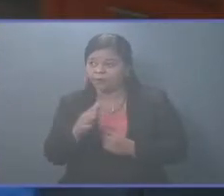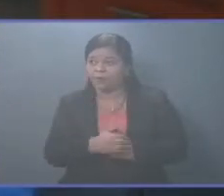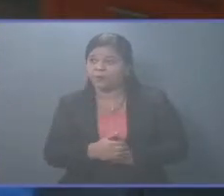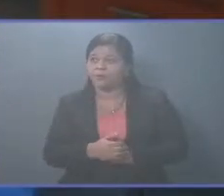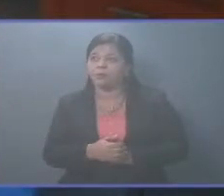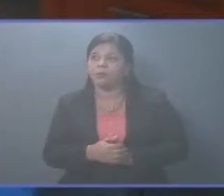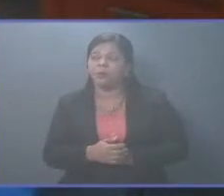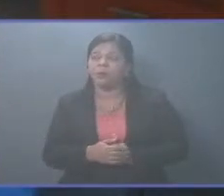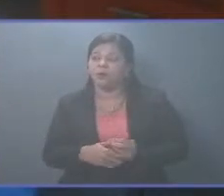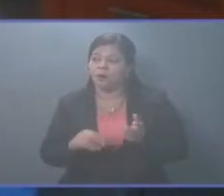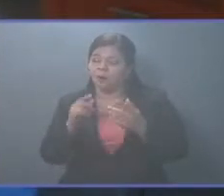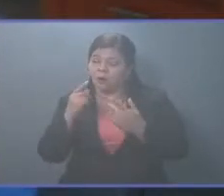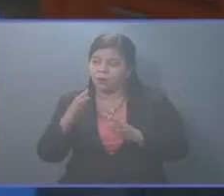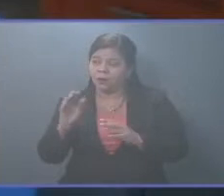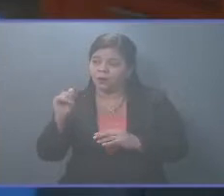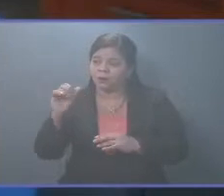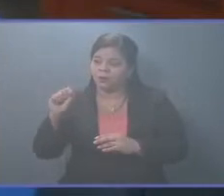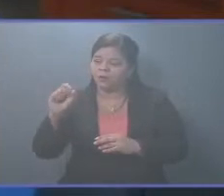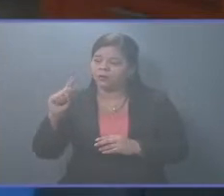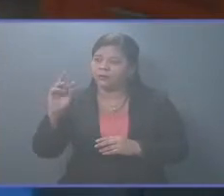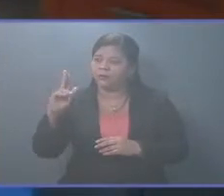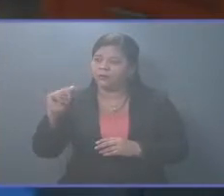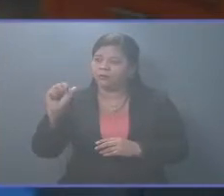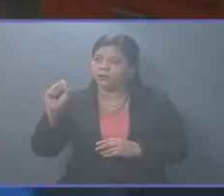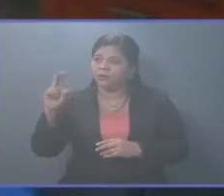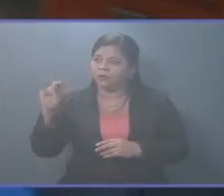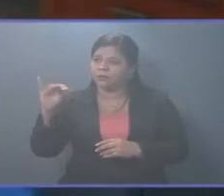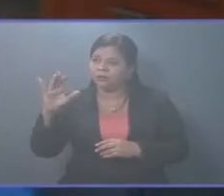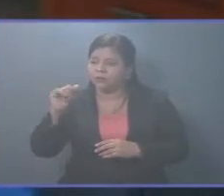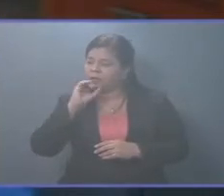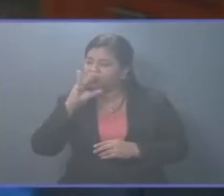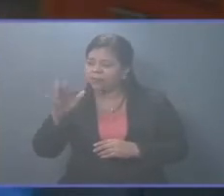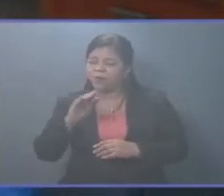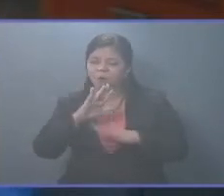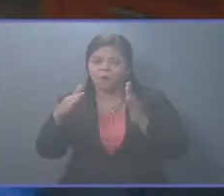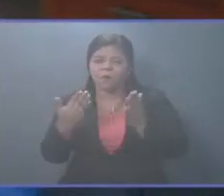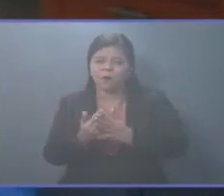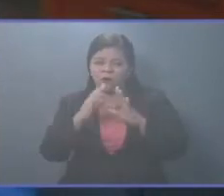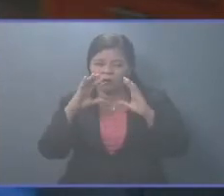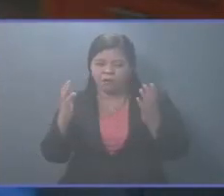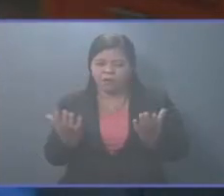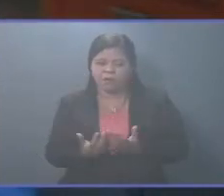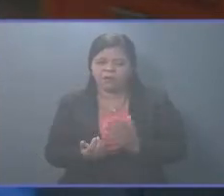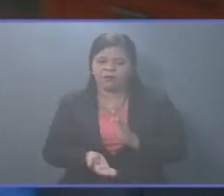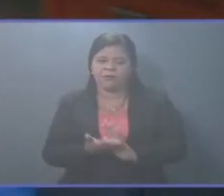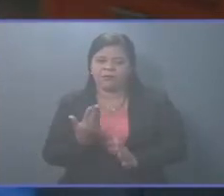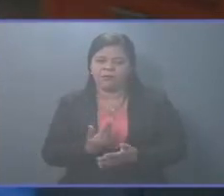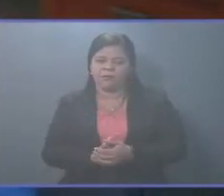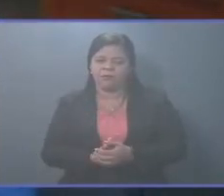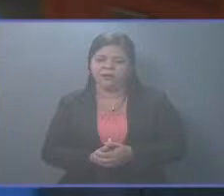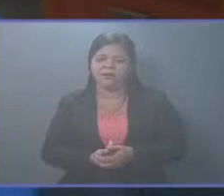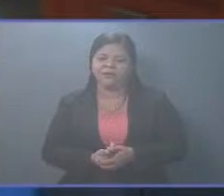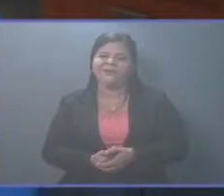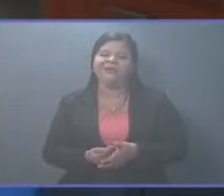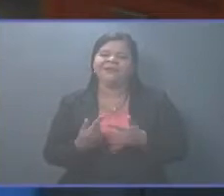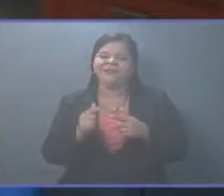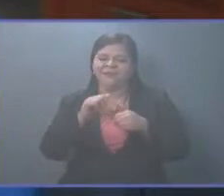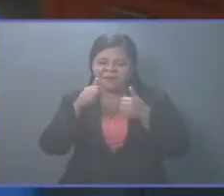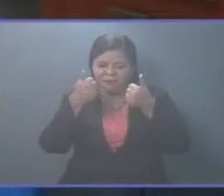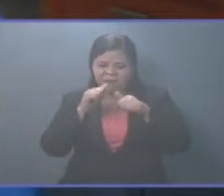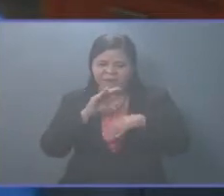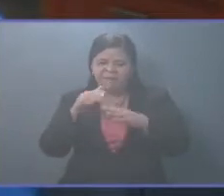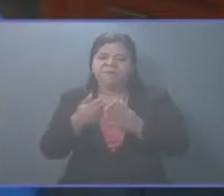de AstraZeneca declaró a nivel mundial, hizo una declaración mundial de que la vacuna,